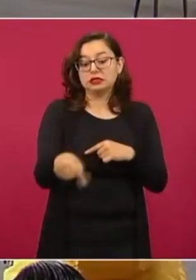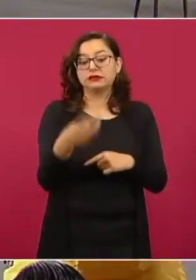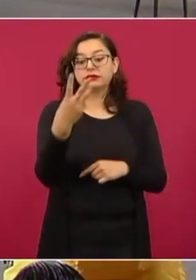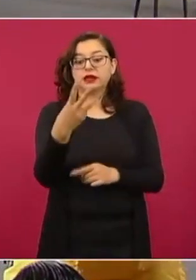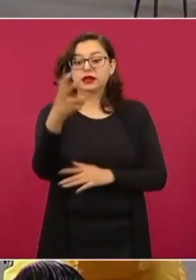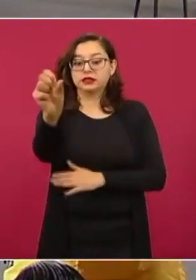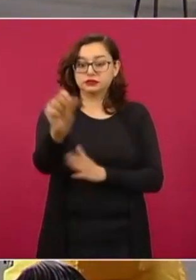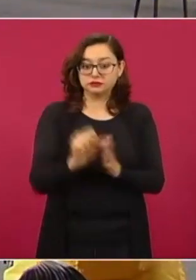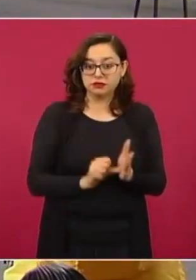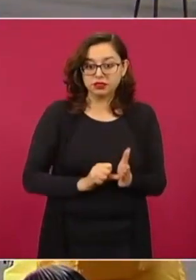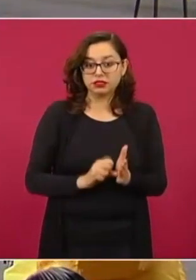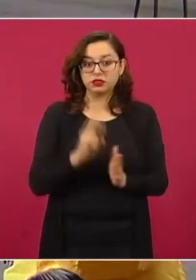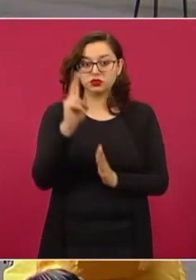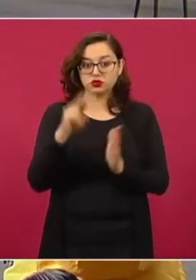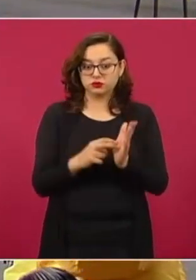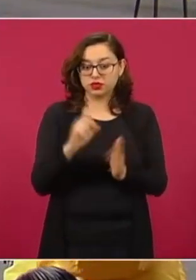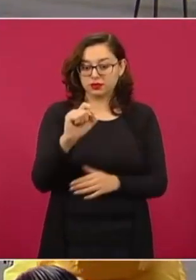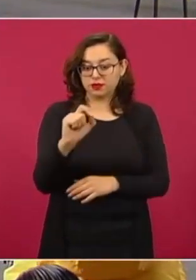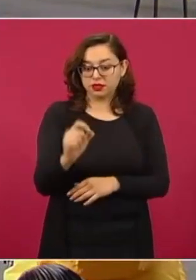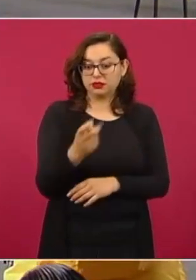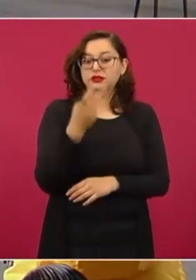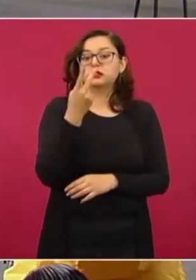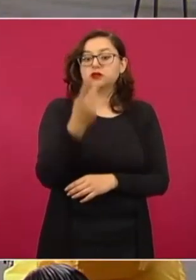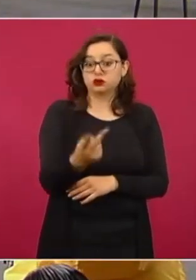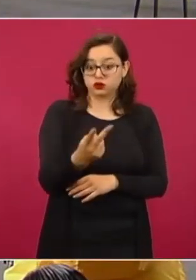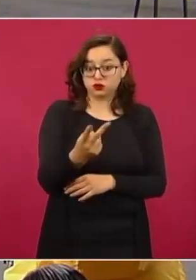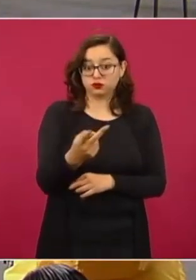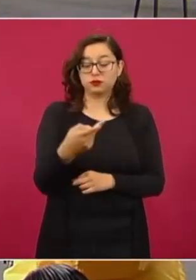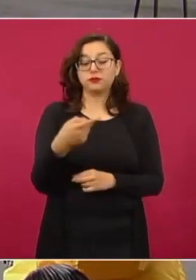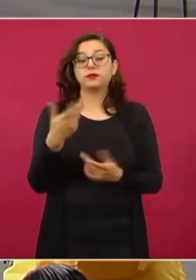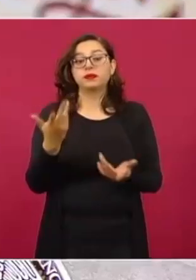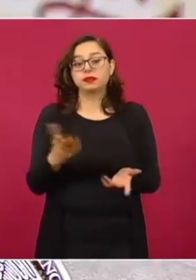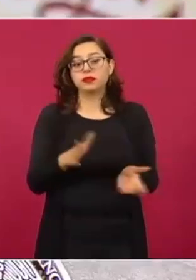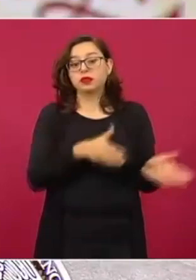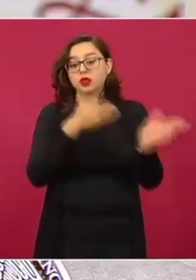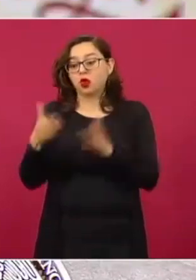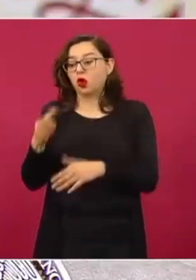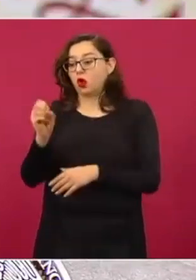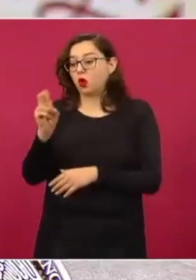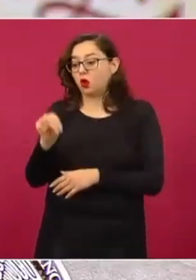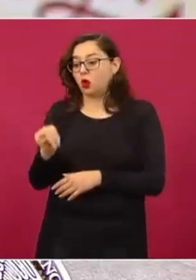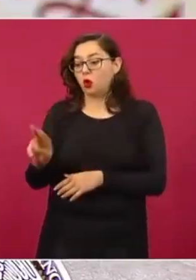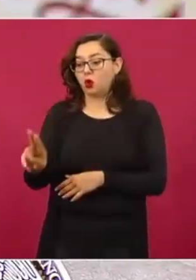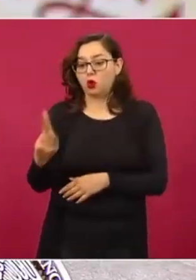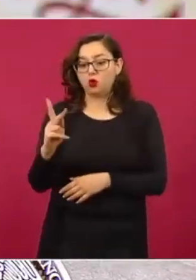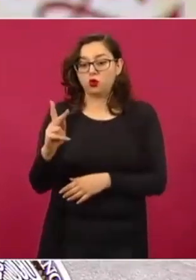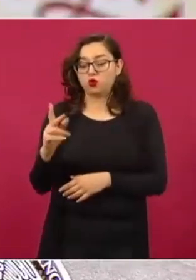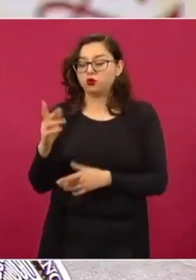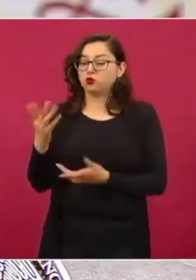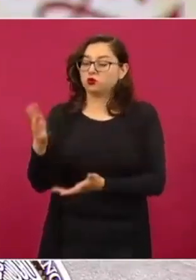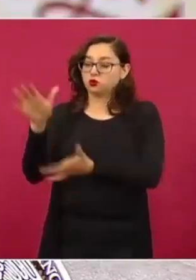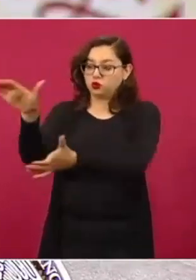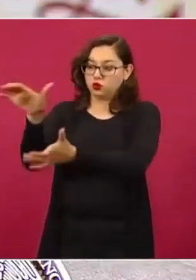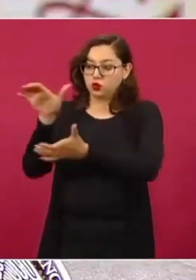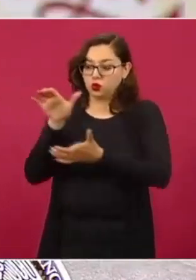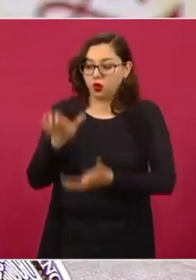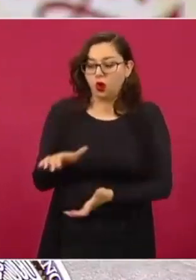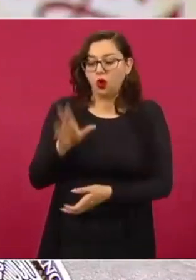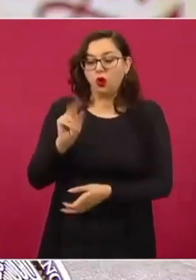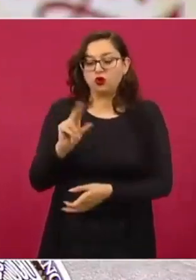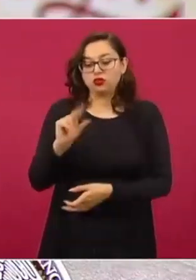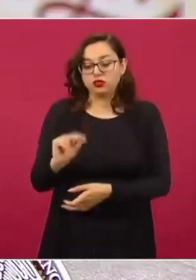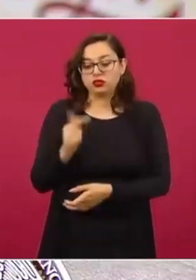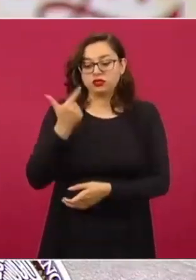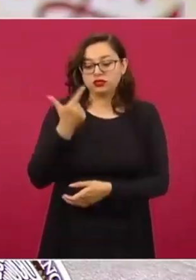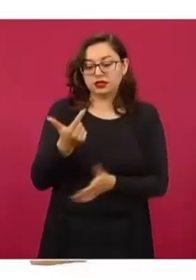2022 mientras que por la compra unops se consideran 87 millones de piezas que